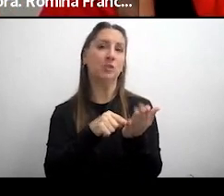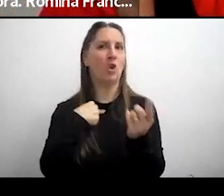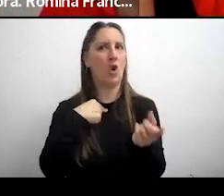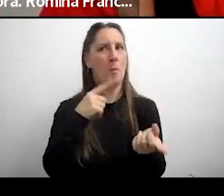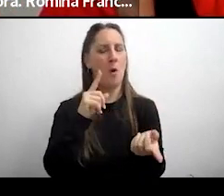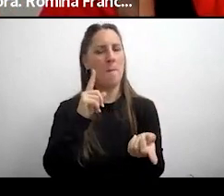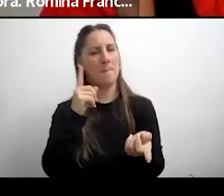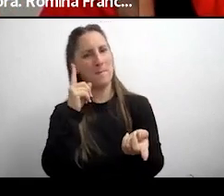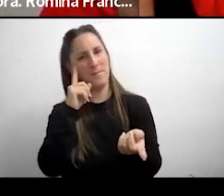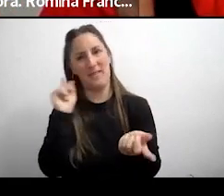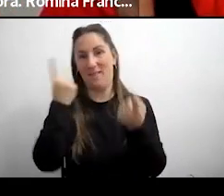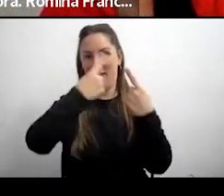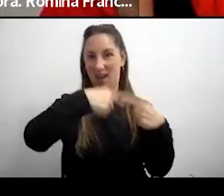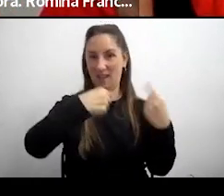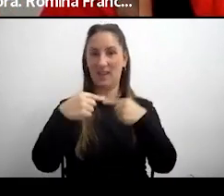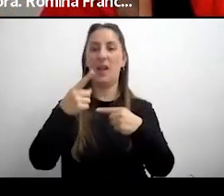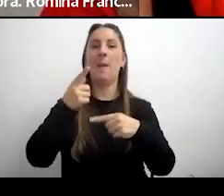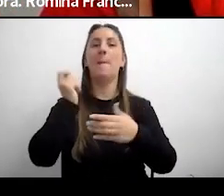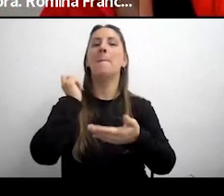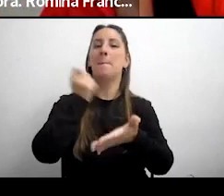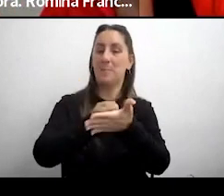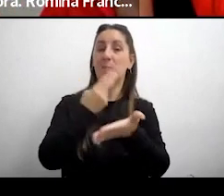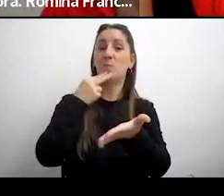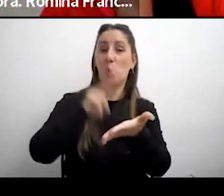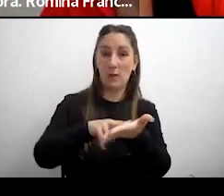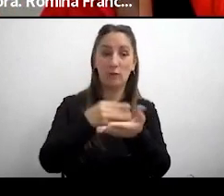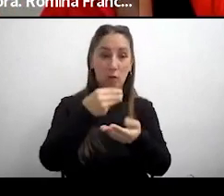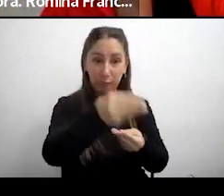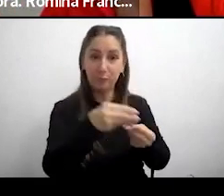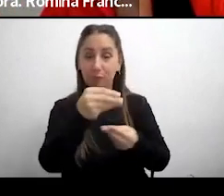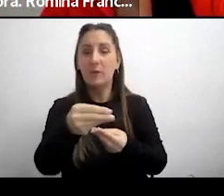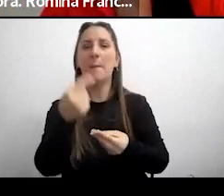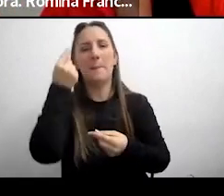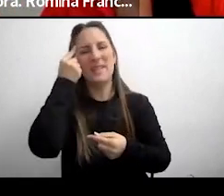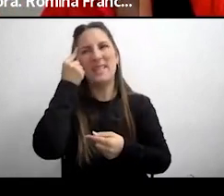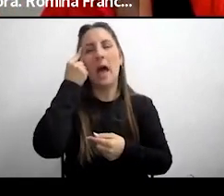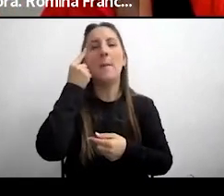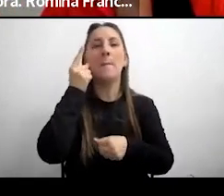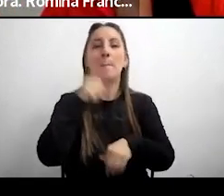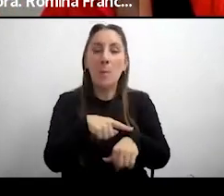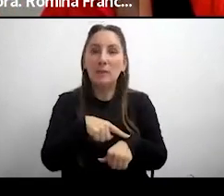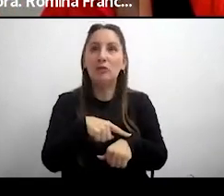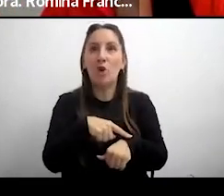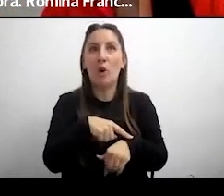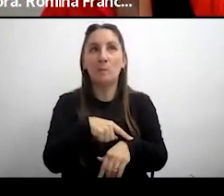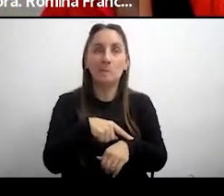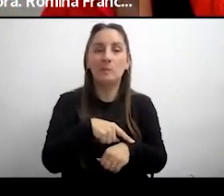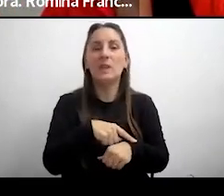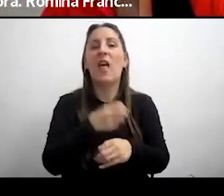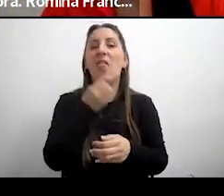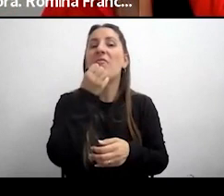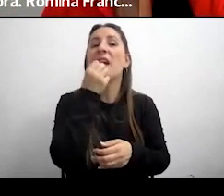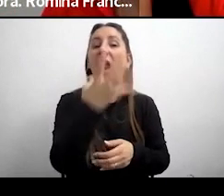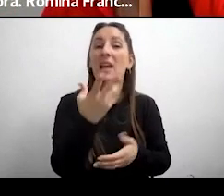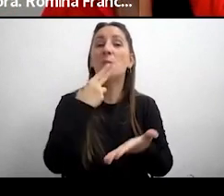que ustedes, los liquidadores de impuestos, tenemos que considerar mucho al realizar nuestras declaraciones de